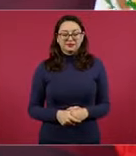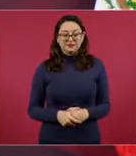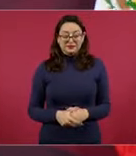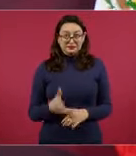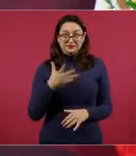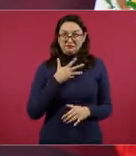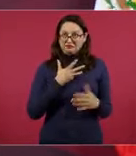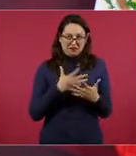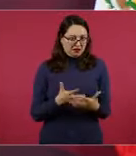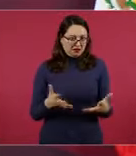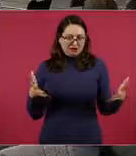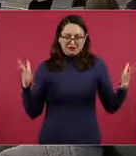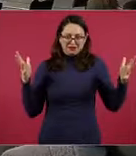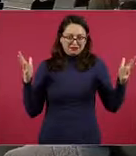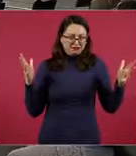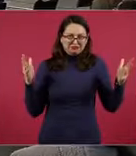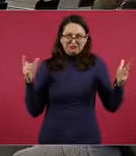guacamayas.